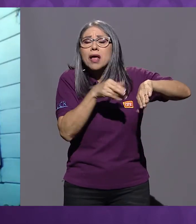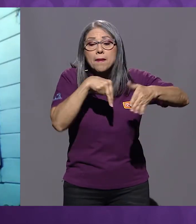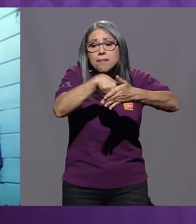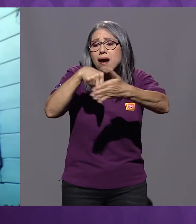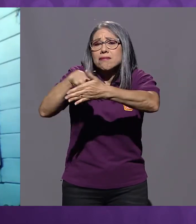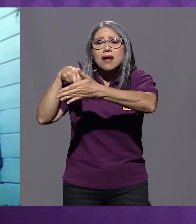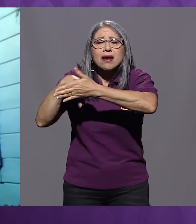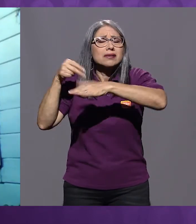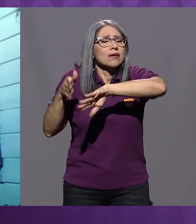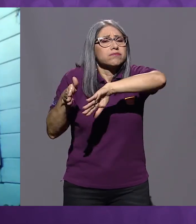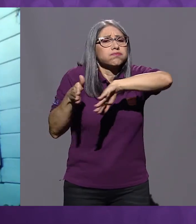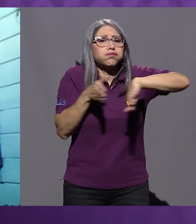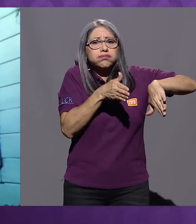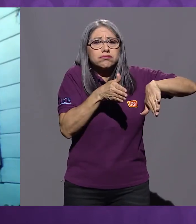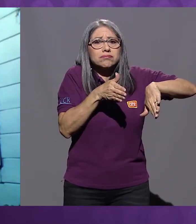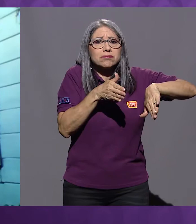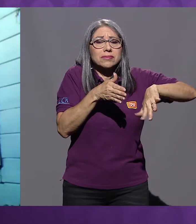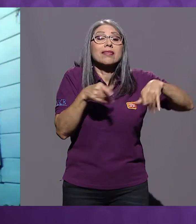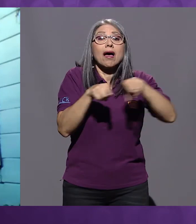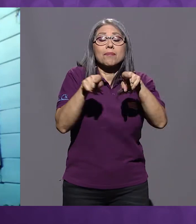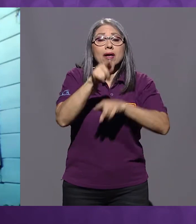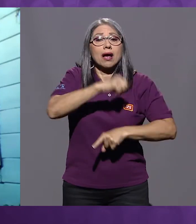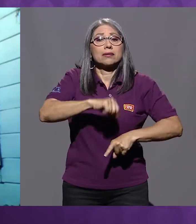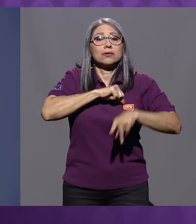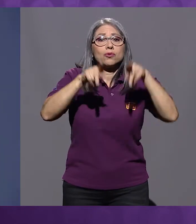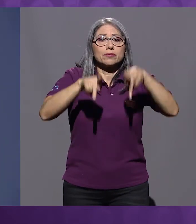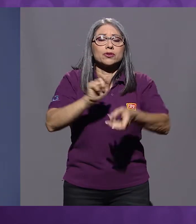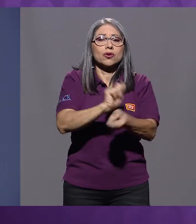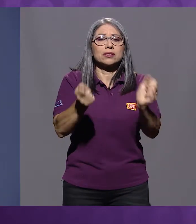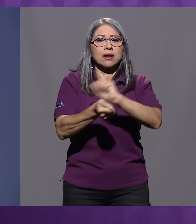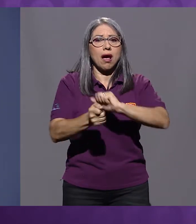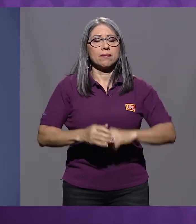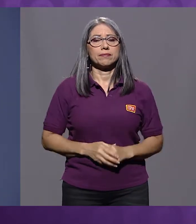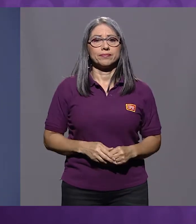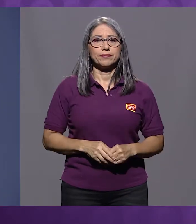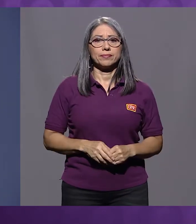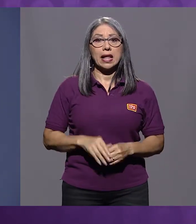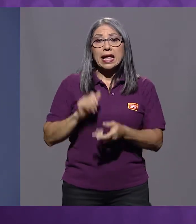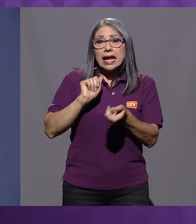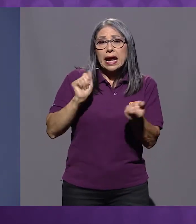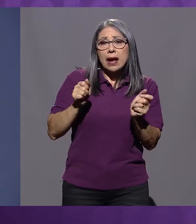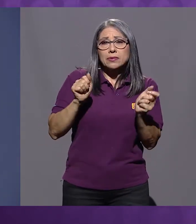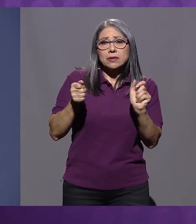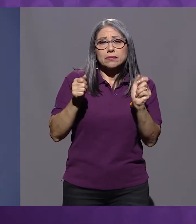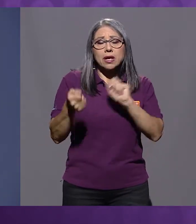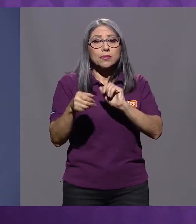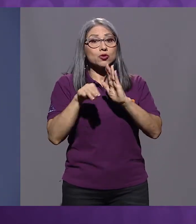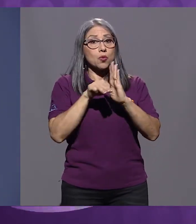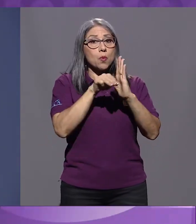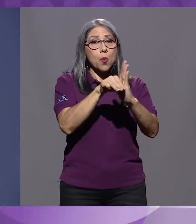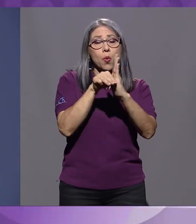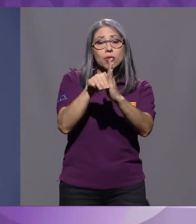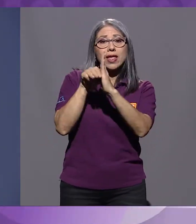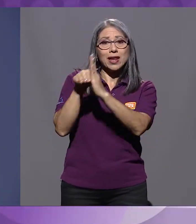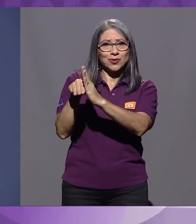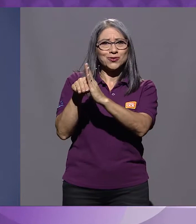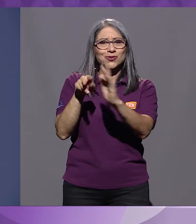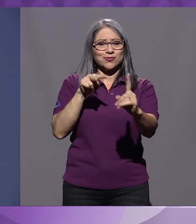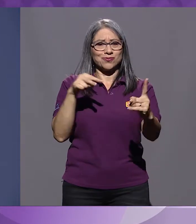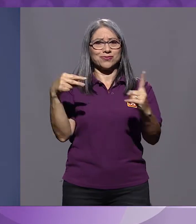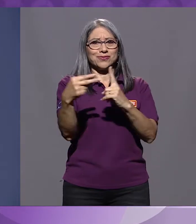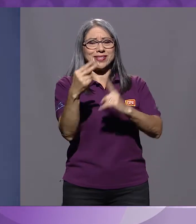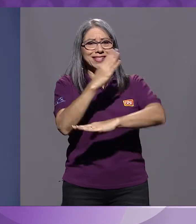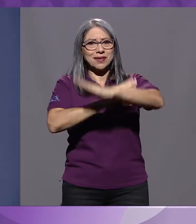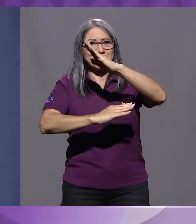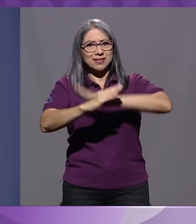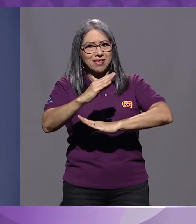barreras, tanto en la infraestructura como actitudinal de las personas. Los cambios en los paradigmas desde los cuales se entiende la